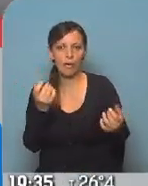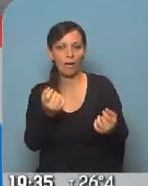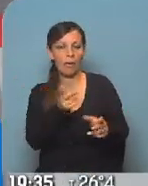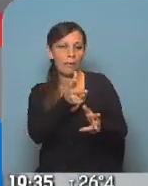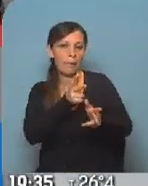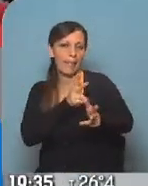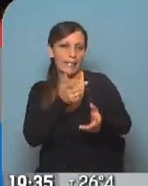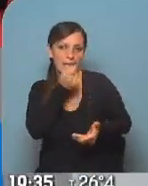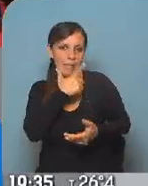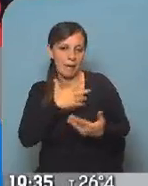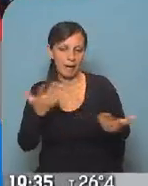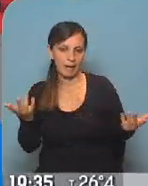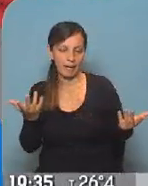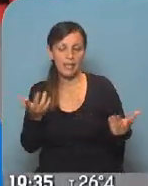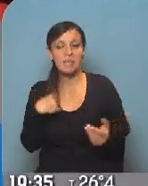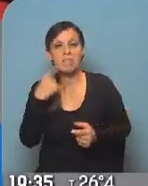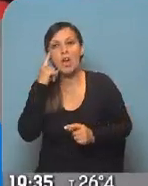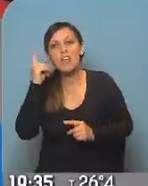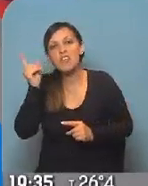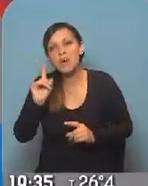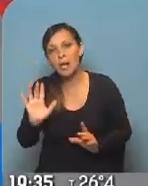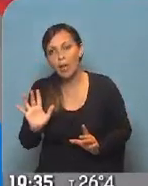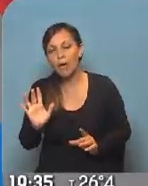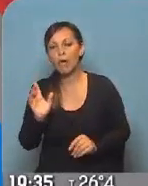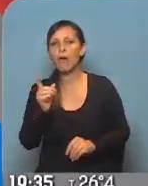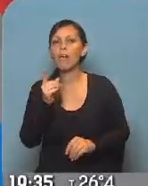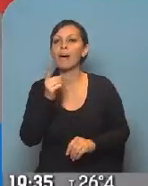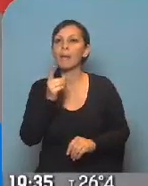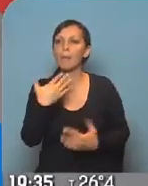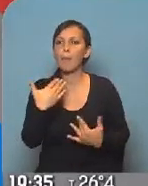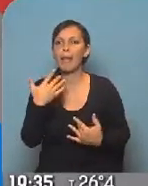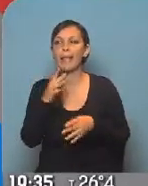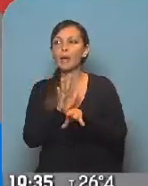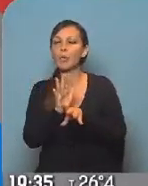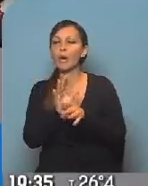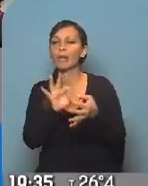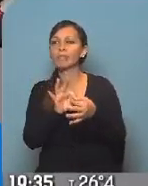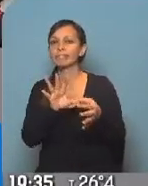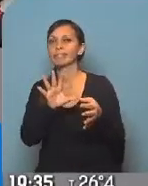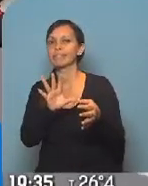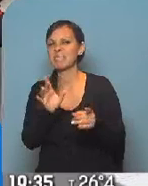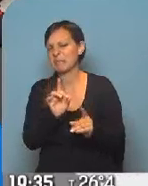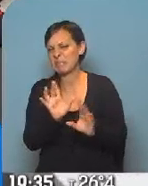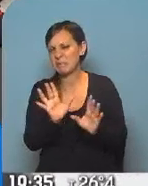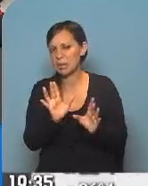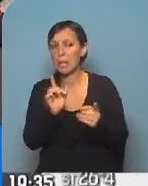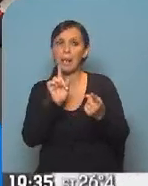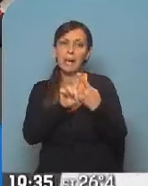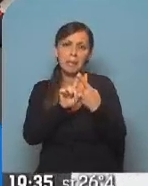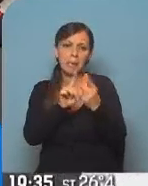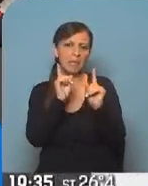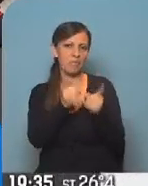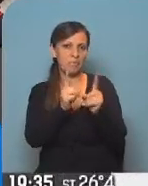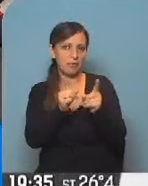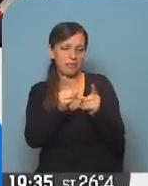manifestación. No me parece que pueda llegar eso a afectar efectivamente, ni las relaciones obviamente,